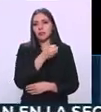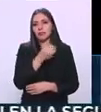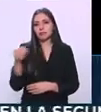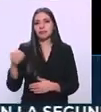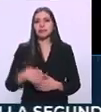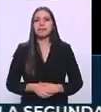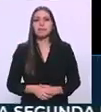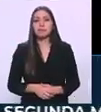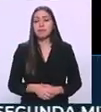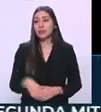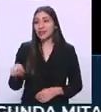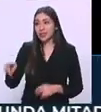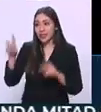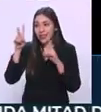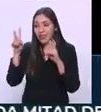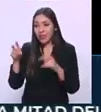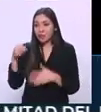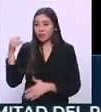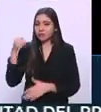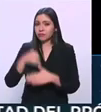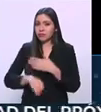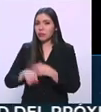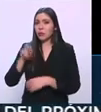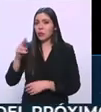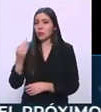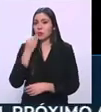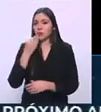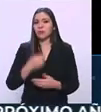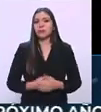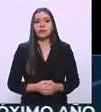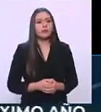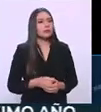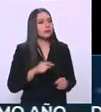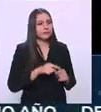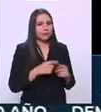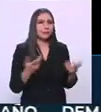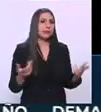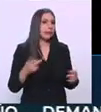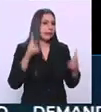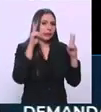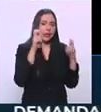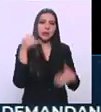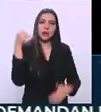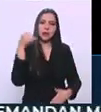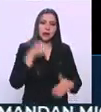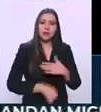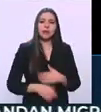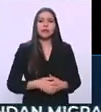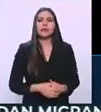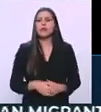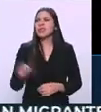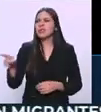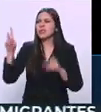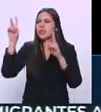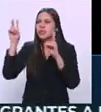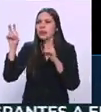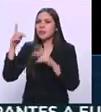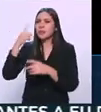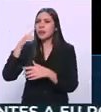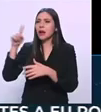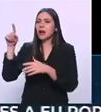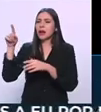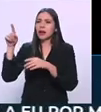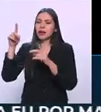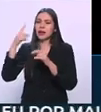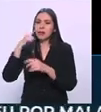alimentación. Sí. ¿Ahí qué hay en la agenda del CONACYT? Bueno, hay muchísimo, muchísimo. Fíjate que tenemos un